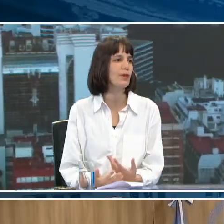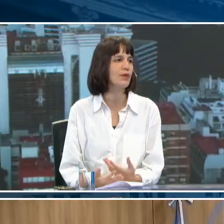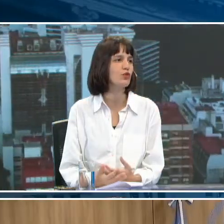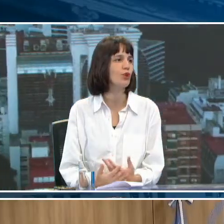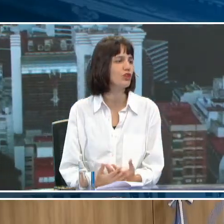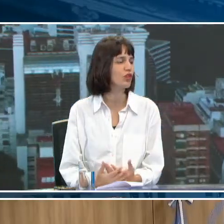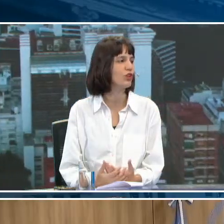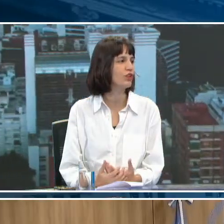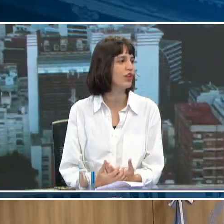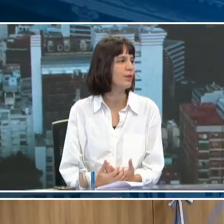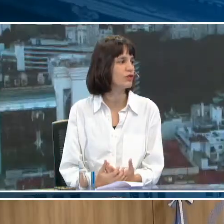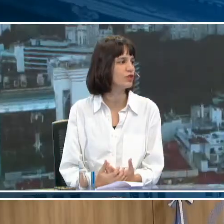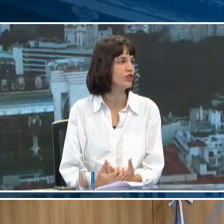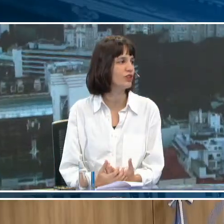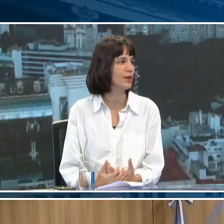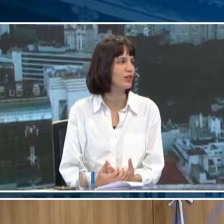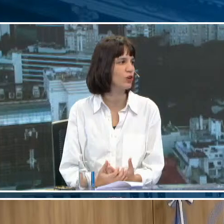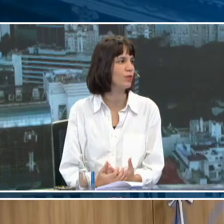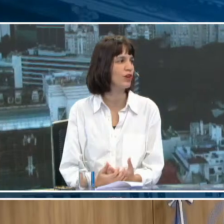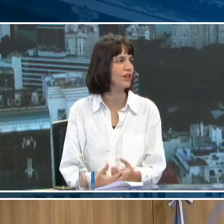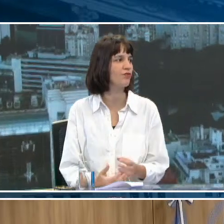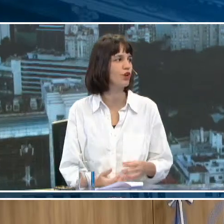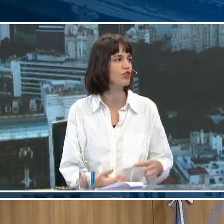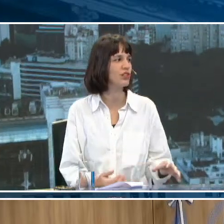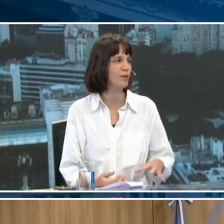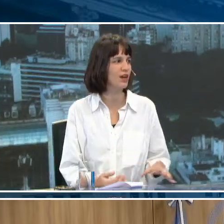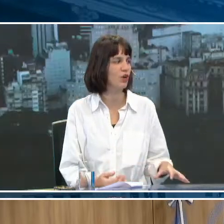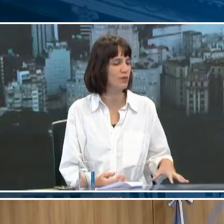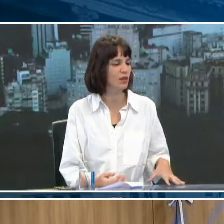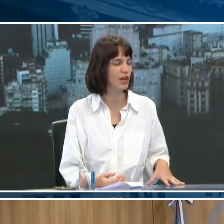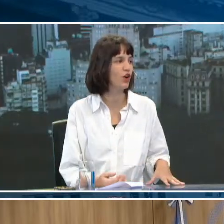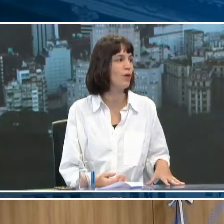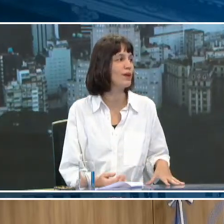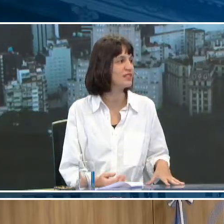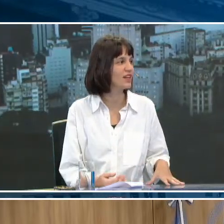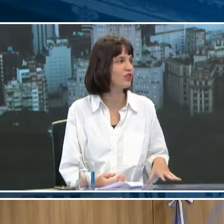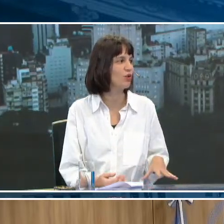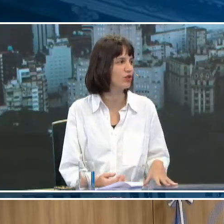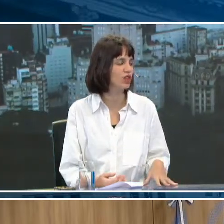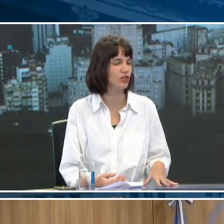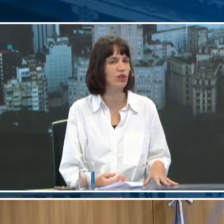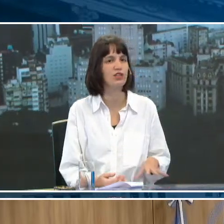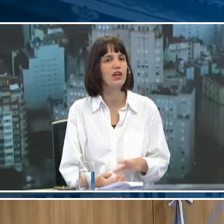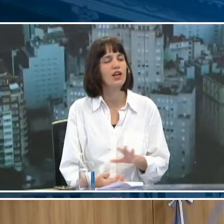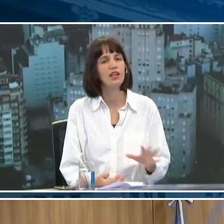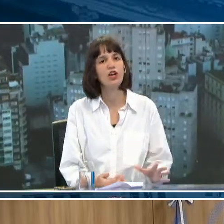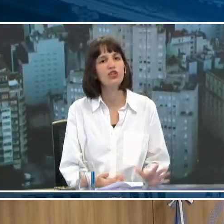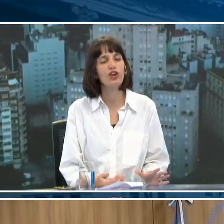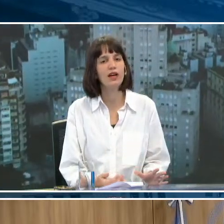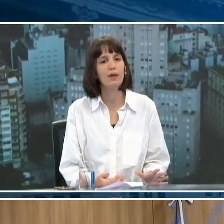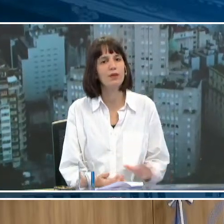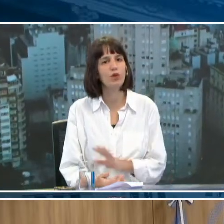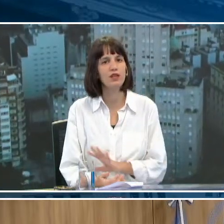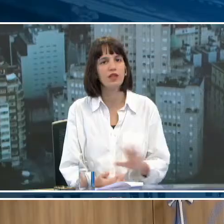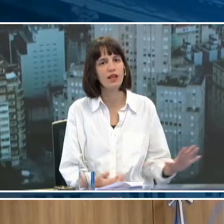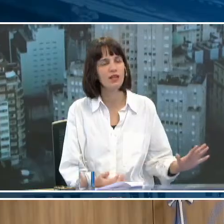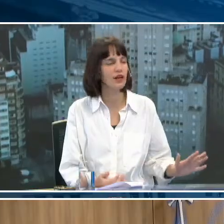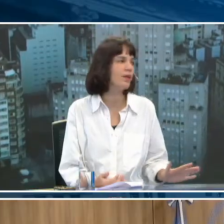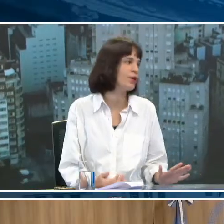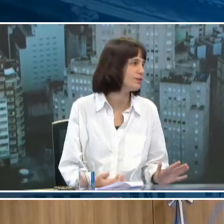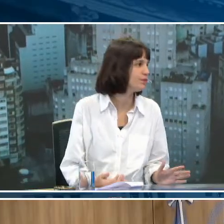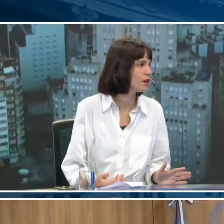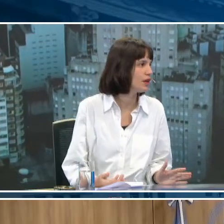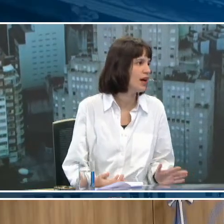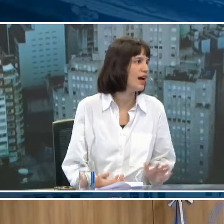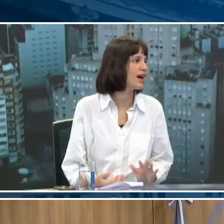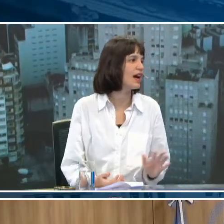Comisión de Presupuesto en donde la oposición tiene mayor poder de fuego si termina convenciendo a algunos sectores? Y el otro gran capítulo es la interna del